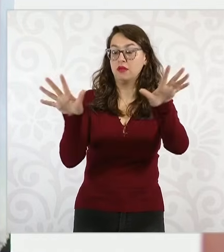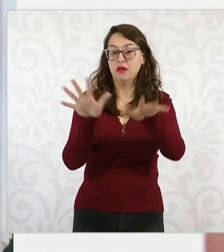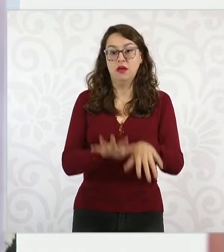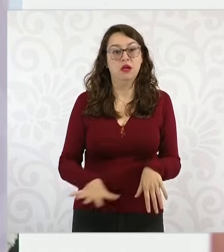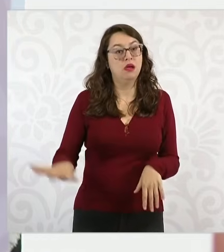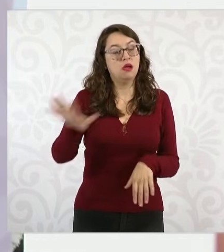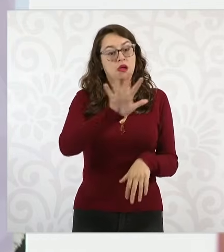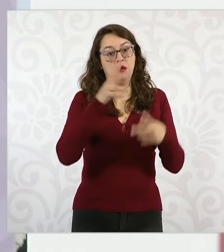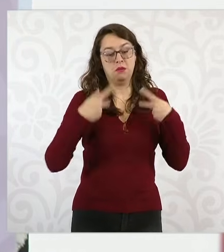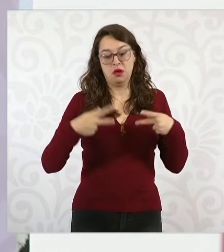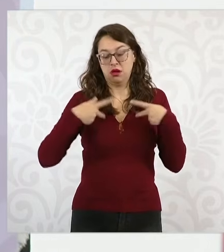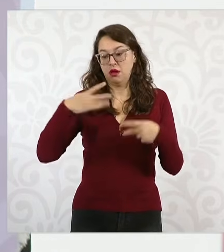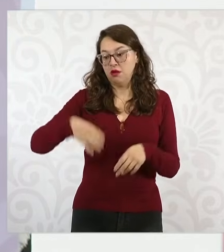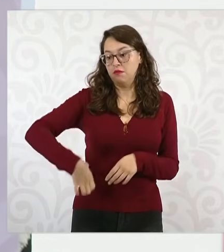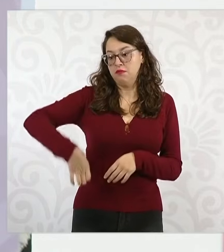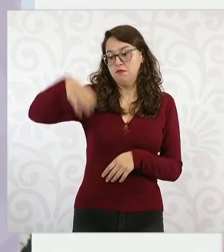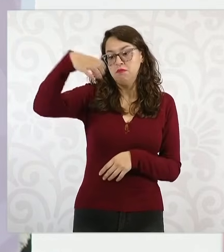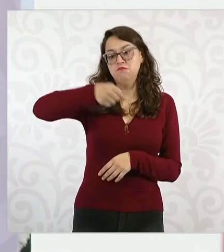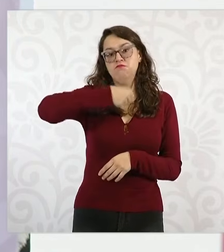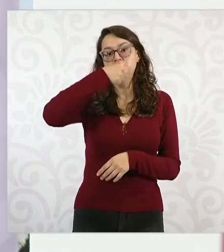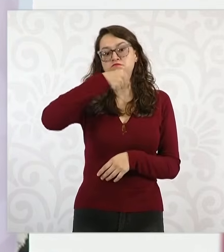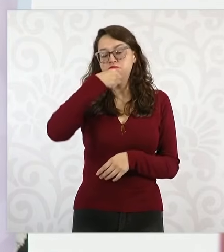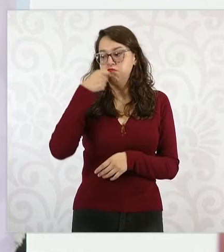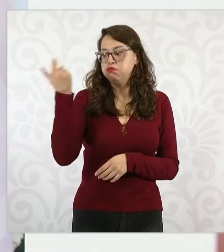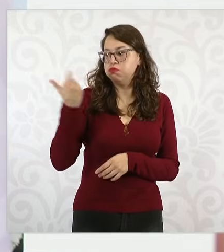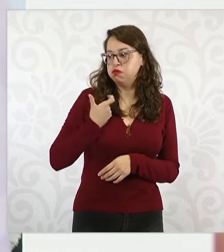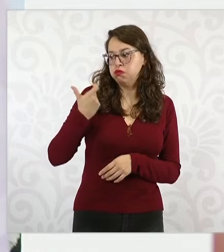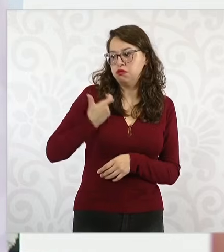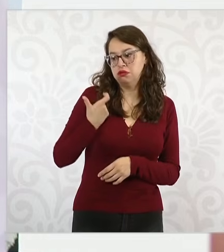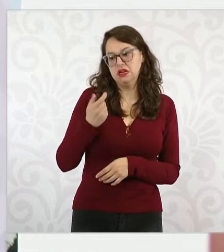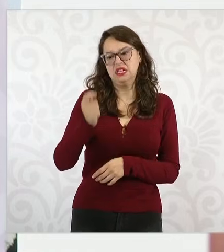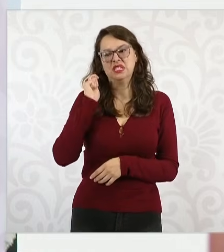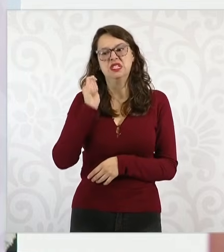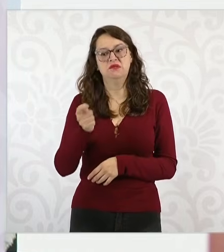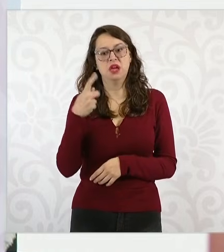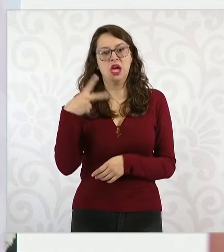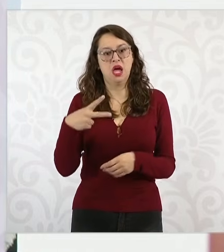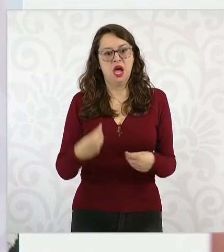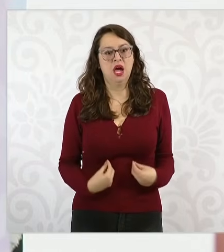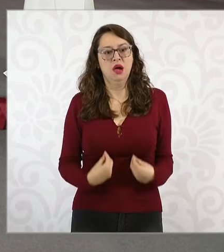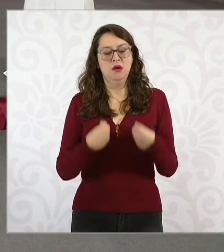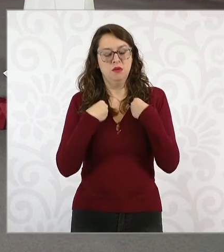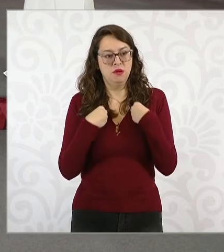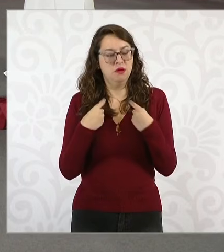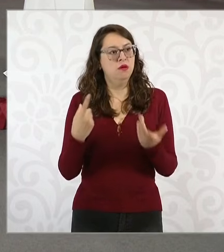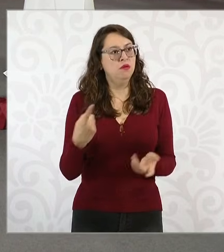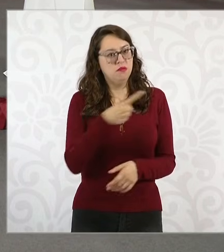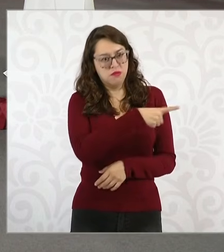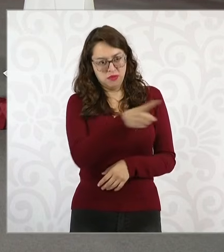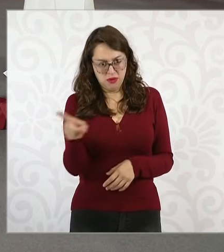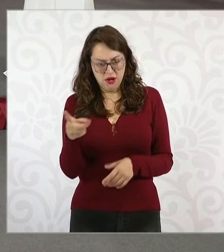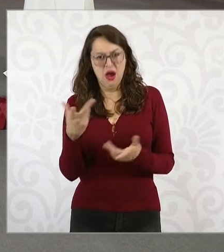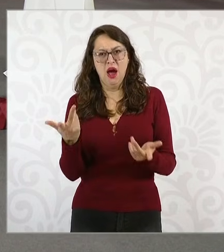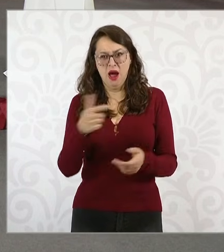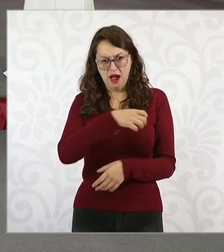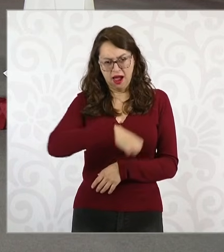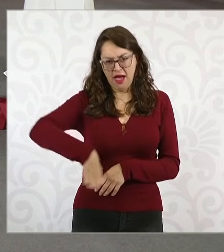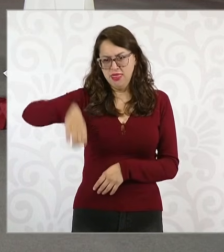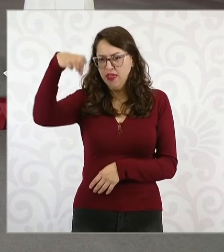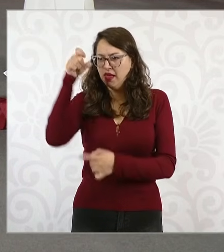todo adultas mayores y mujeres, el recibir este apoyo. Y les invito a que puedan platicar con ellos.